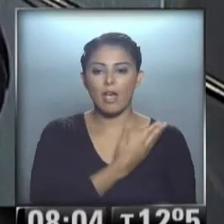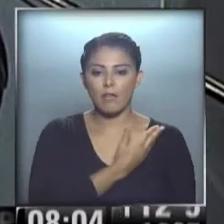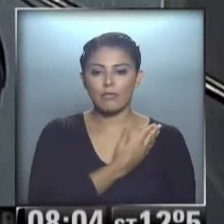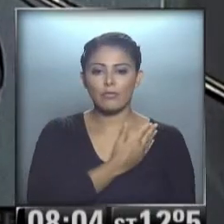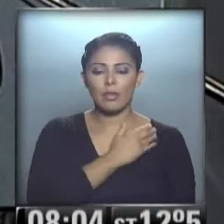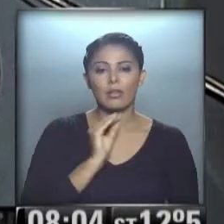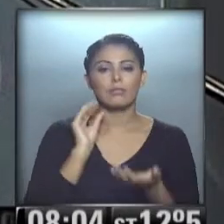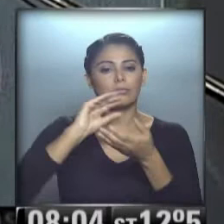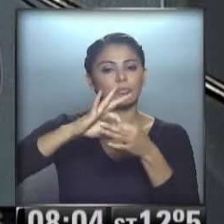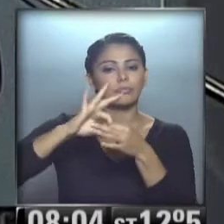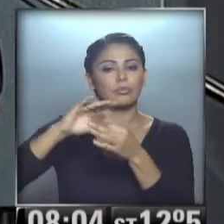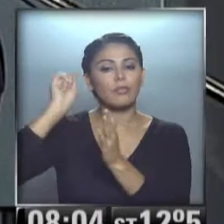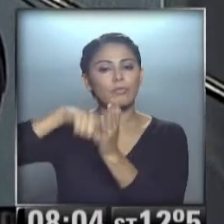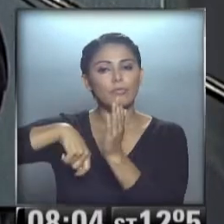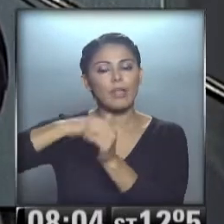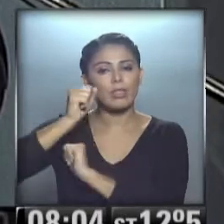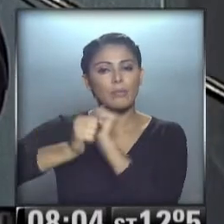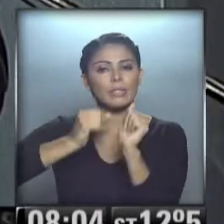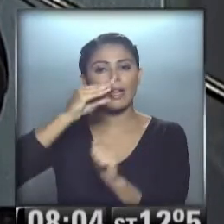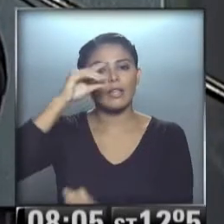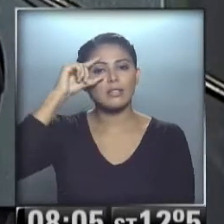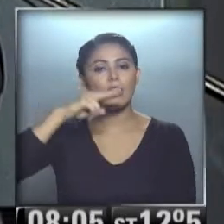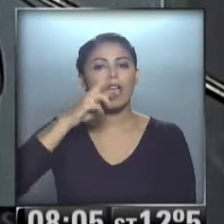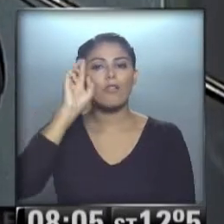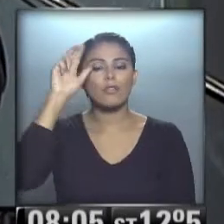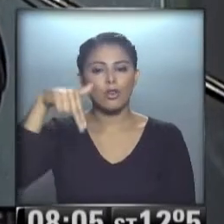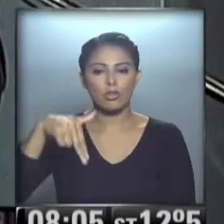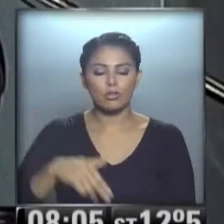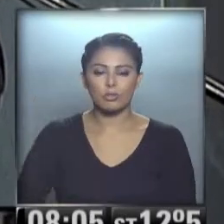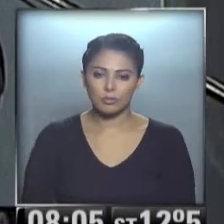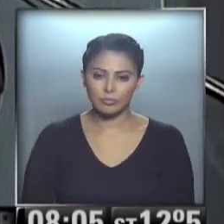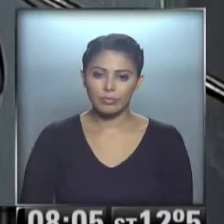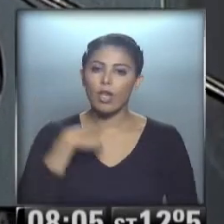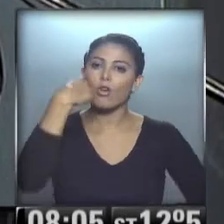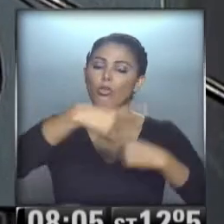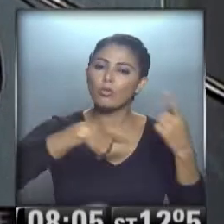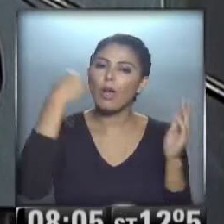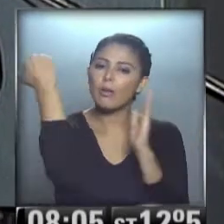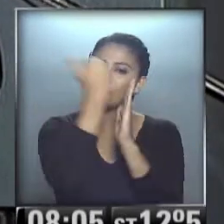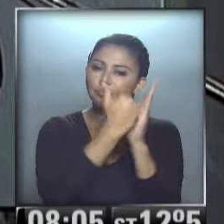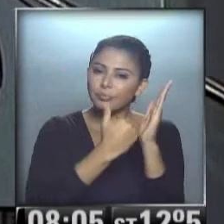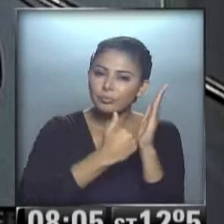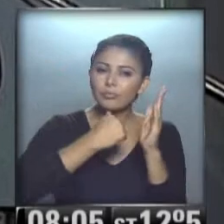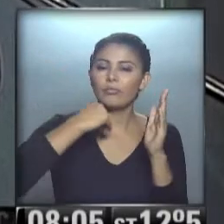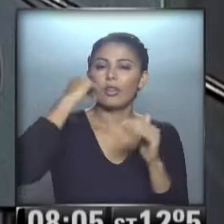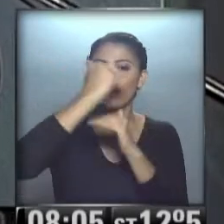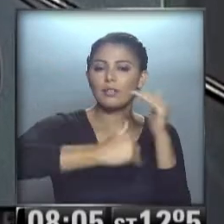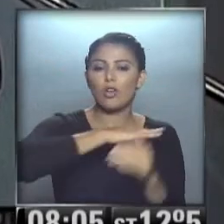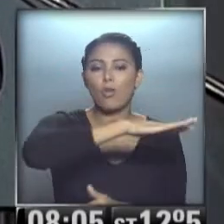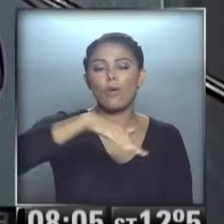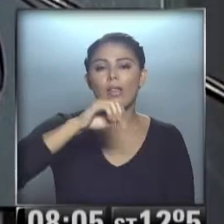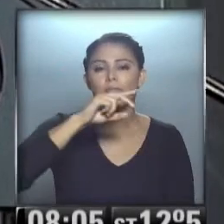asociación de capitales con la firma Chevron para la continuidad del proyecto de desarrollo de Vaca